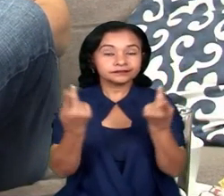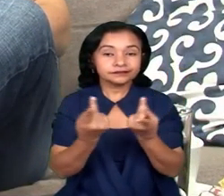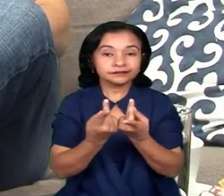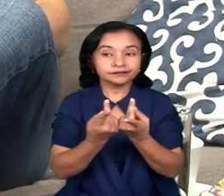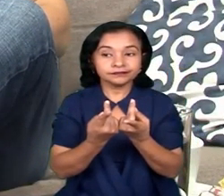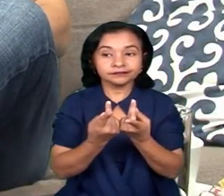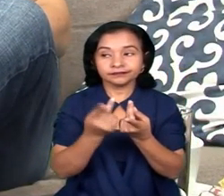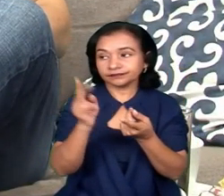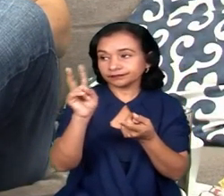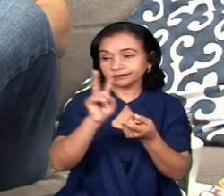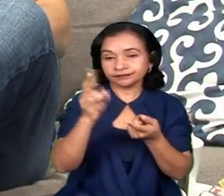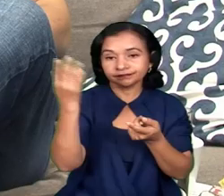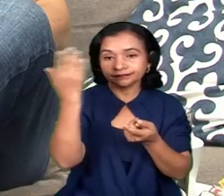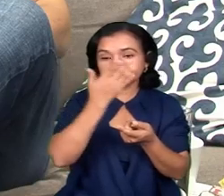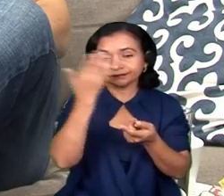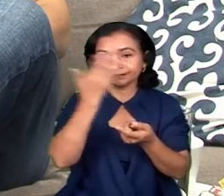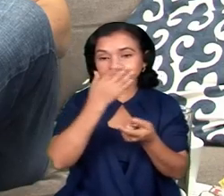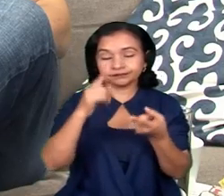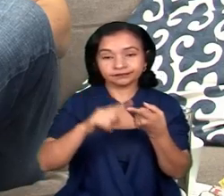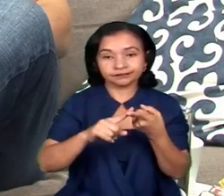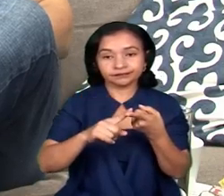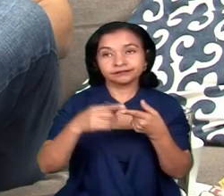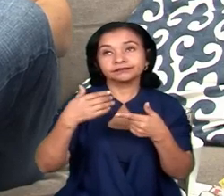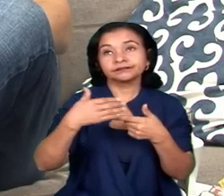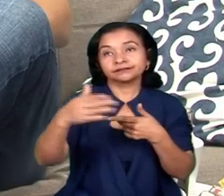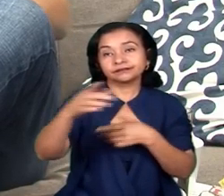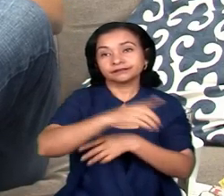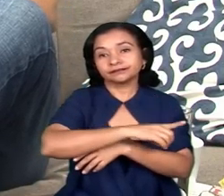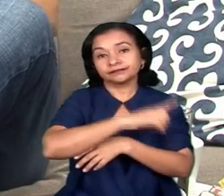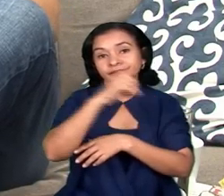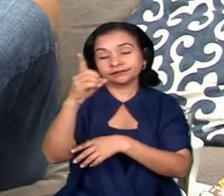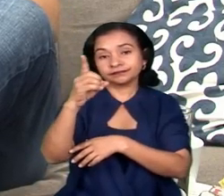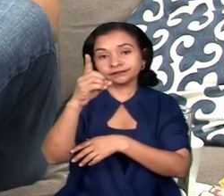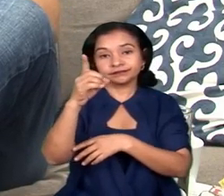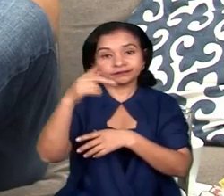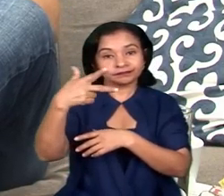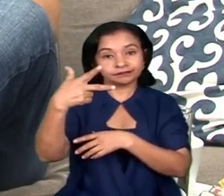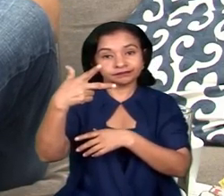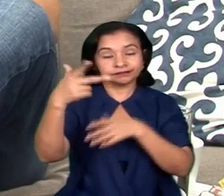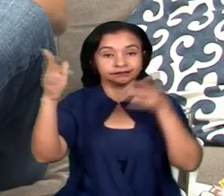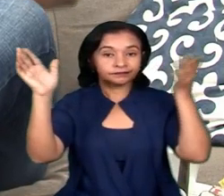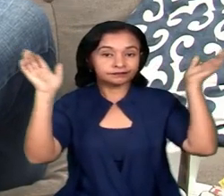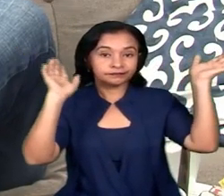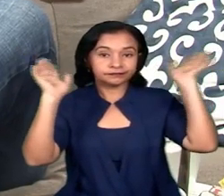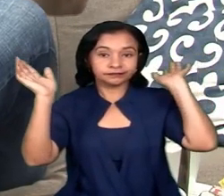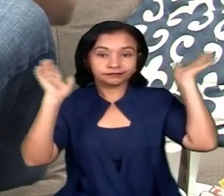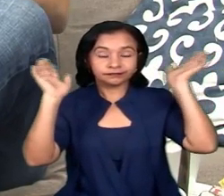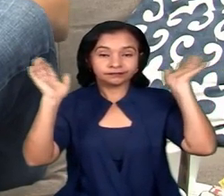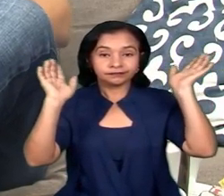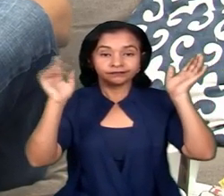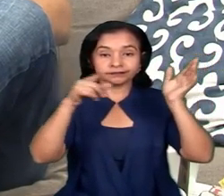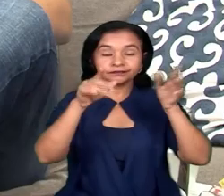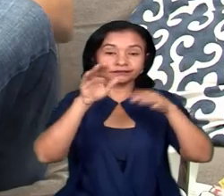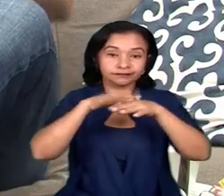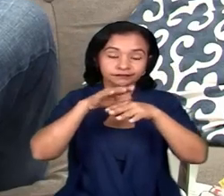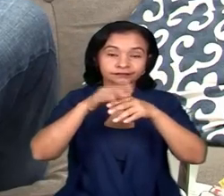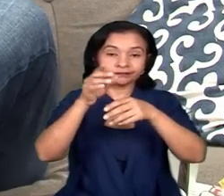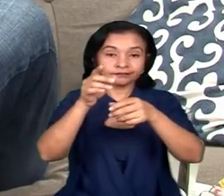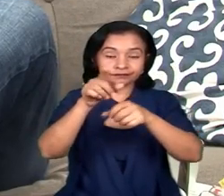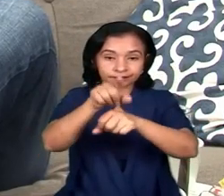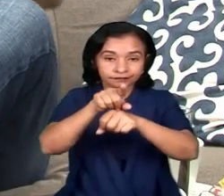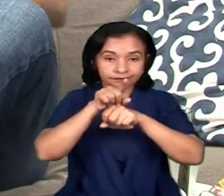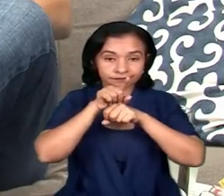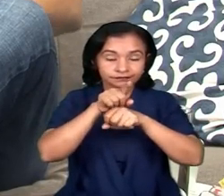en este Viernes Negro, este Black Weekend, en estos días vamos a estar en los 8 mercados de Managua. Los invito al Roberto Güembe, los invito